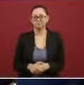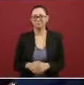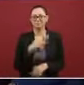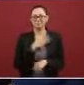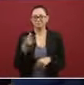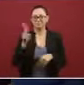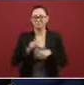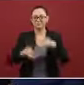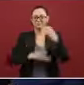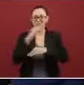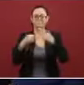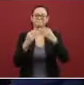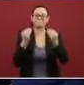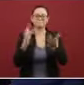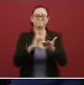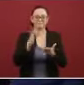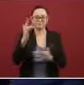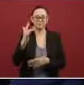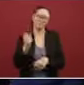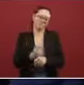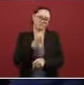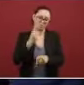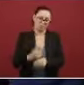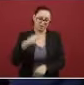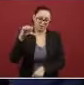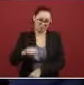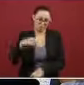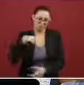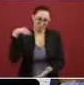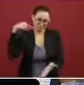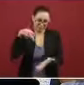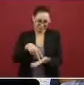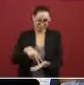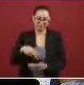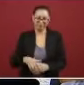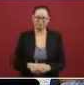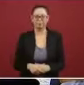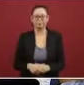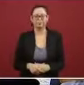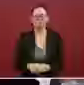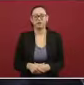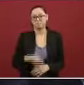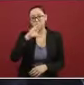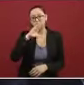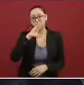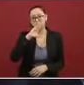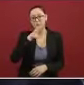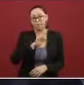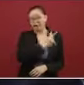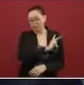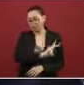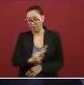Muy buenos días a todos. Agradezco la oportunidad de estar aquí y pues solo quiero decirles a todas las madres pues